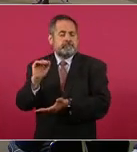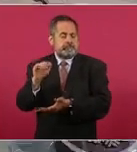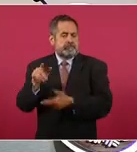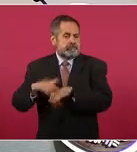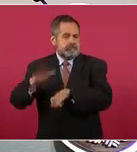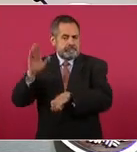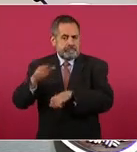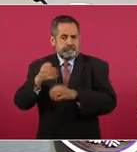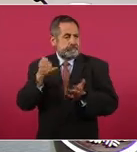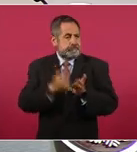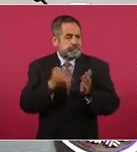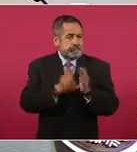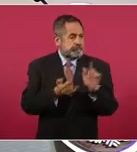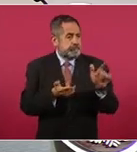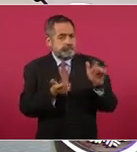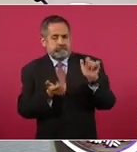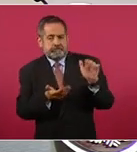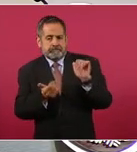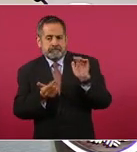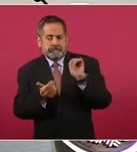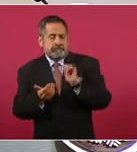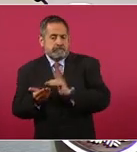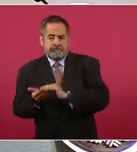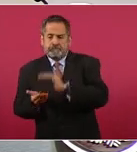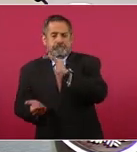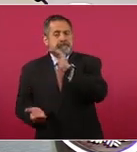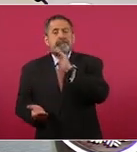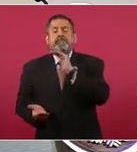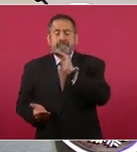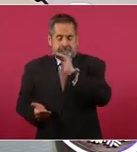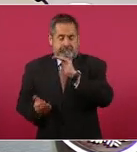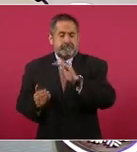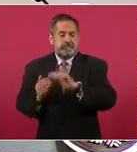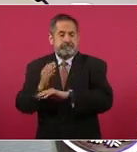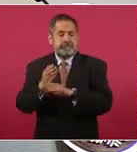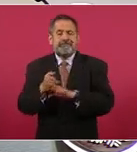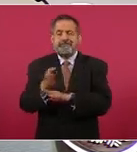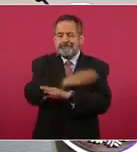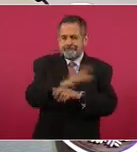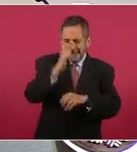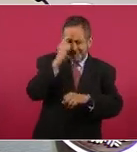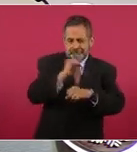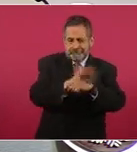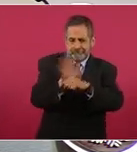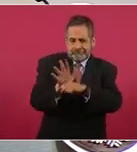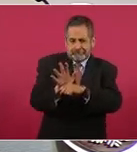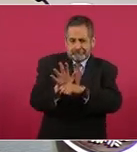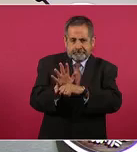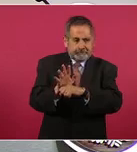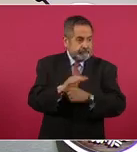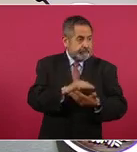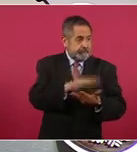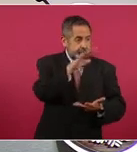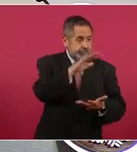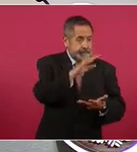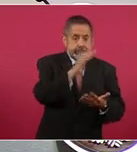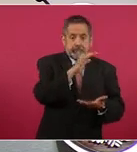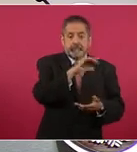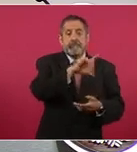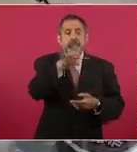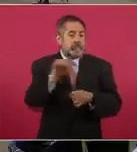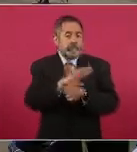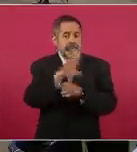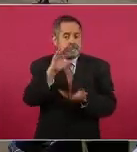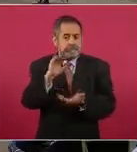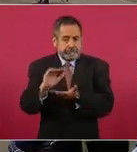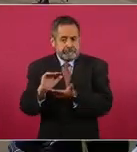está por encima y ya superó los niveles de la prepandemia sin ningún problema. Incluso todo, ahorita vamos a